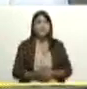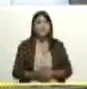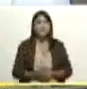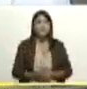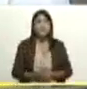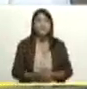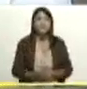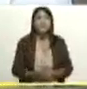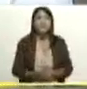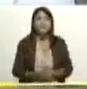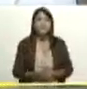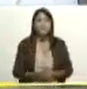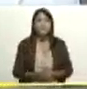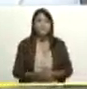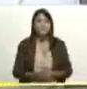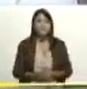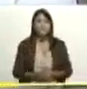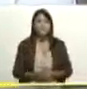presentes,